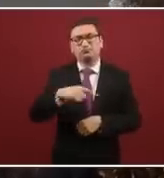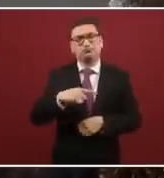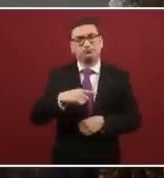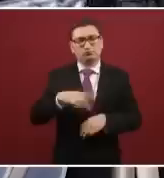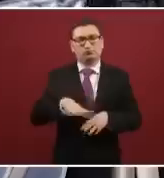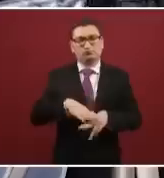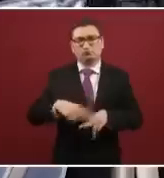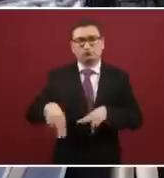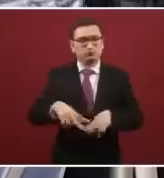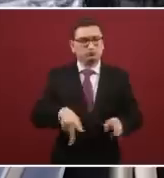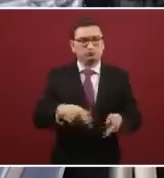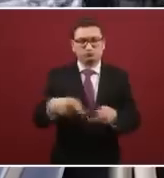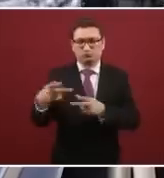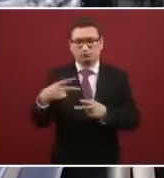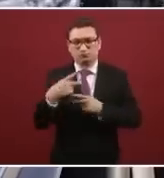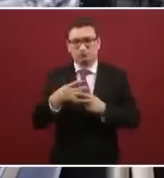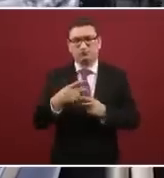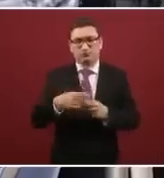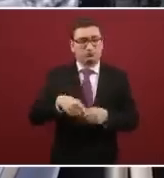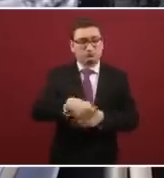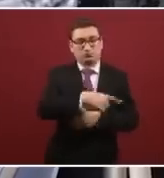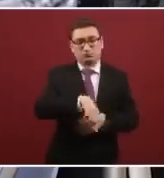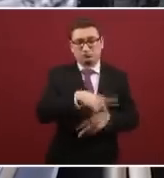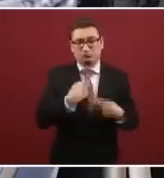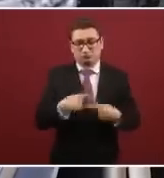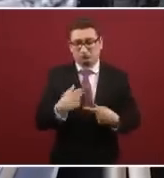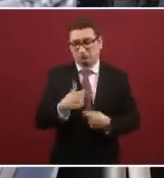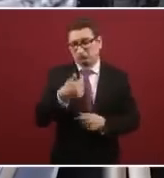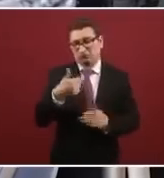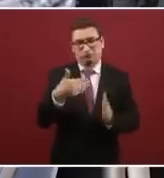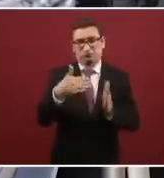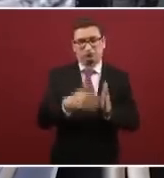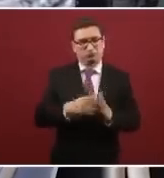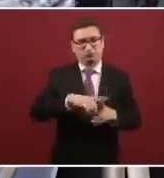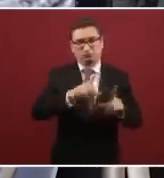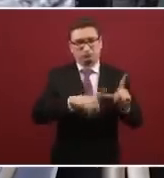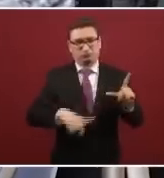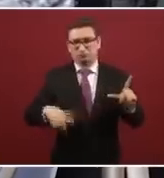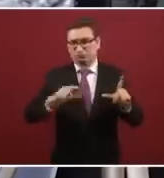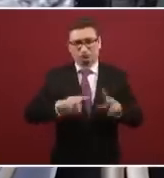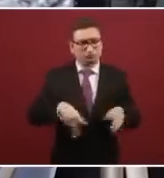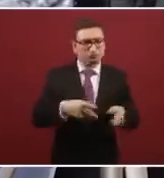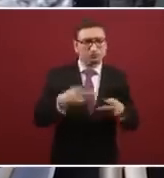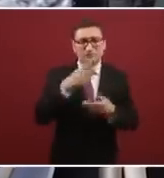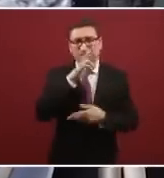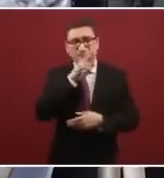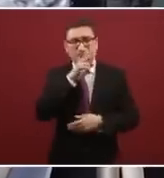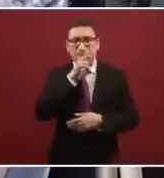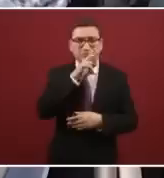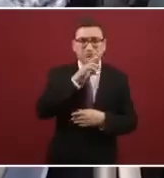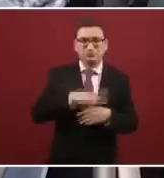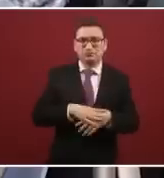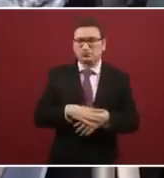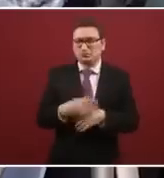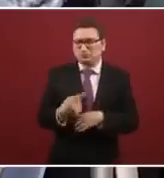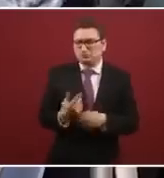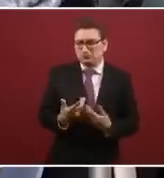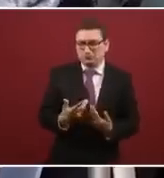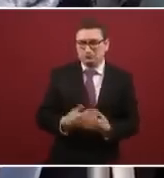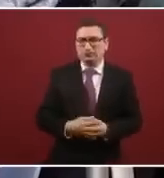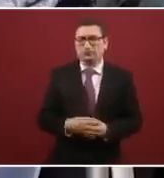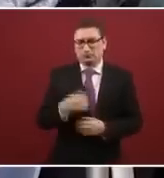y los boleteros, que son 6,000 a nivel nacional, están preocupados y quisiera